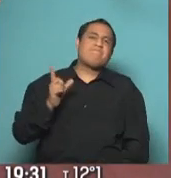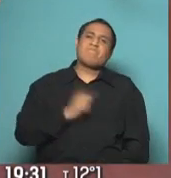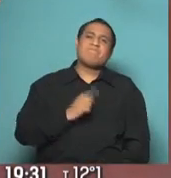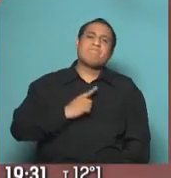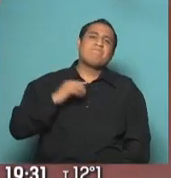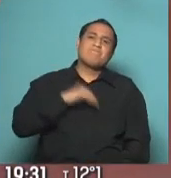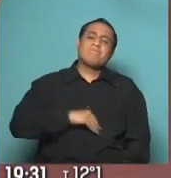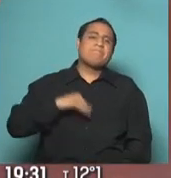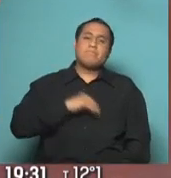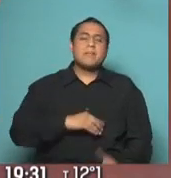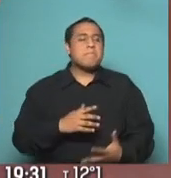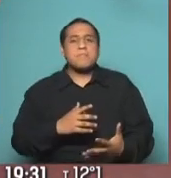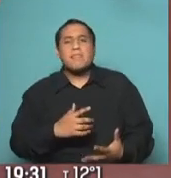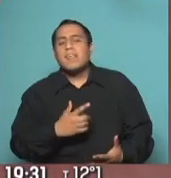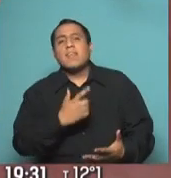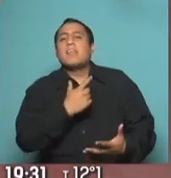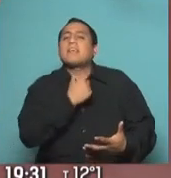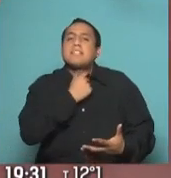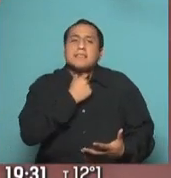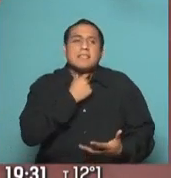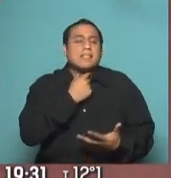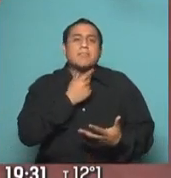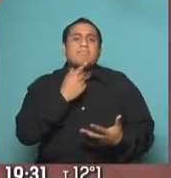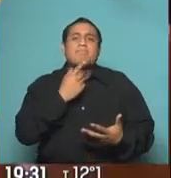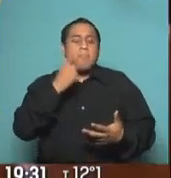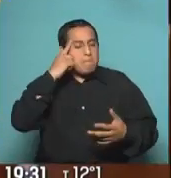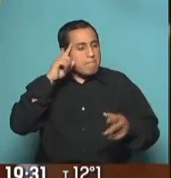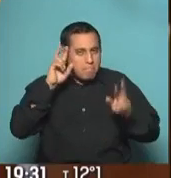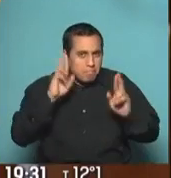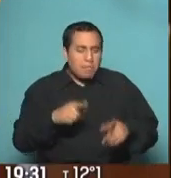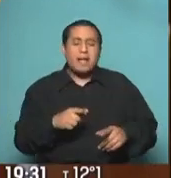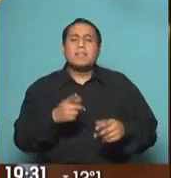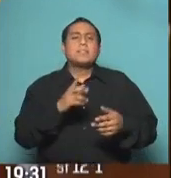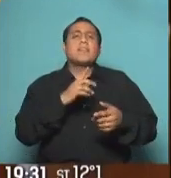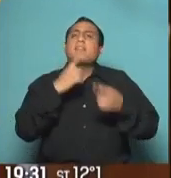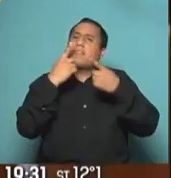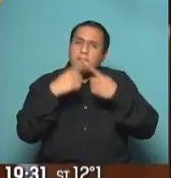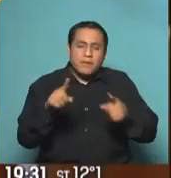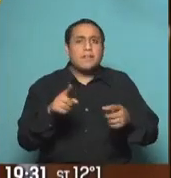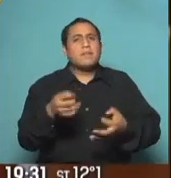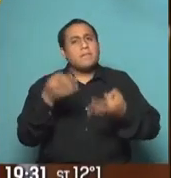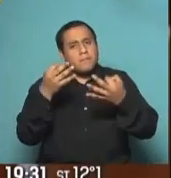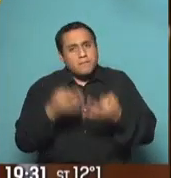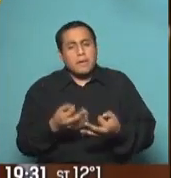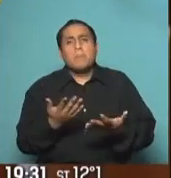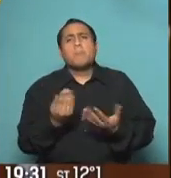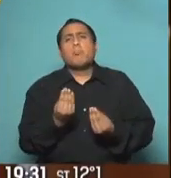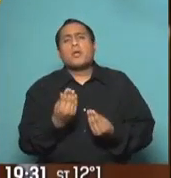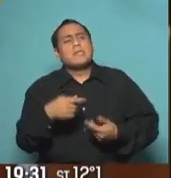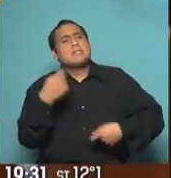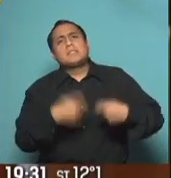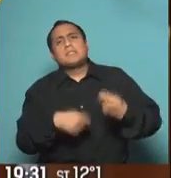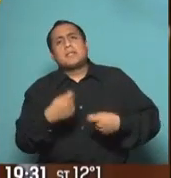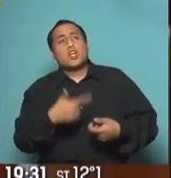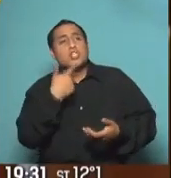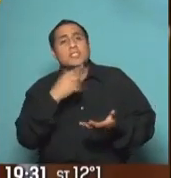que estamos queriendo generar una una propuesta una alternativa diferente sobre todo porque santiago no tiene